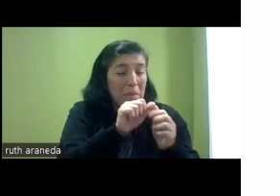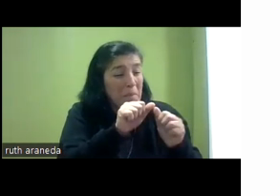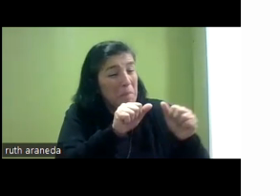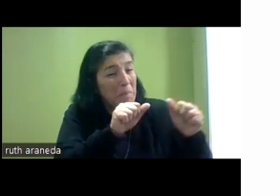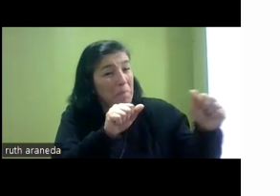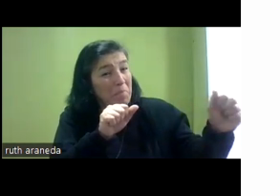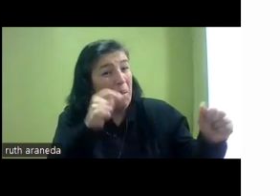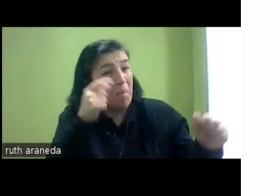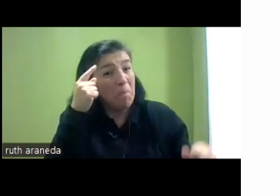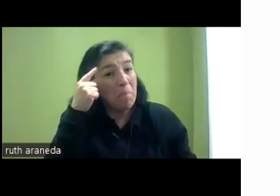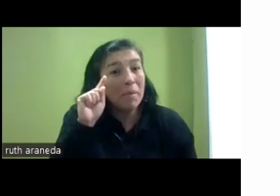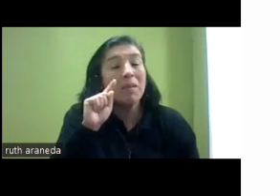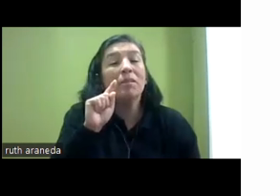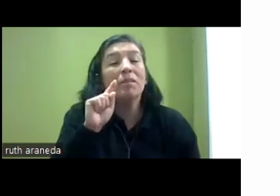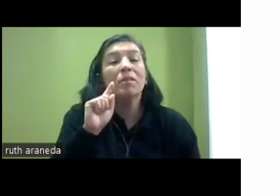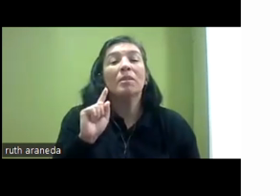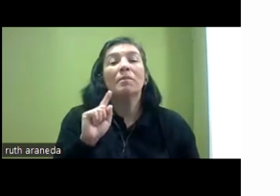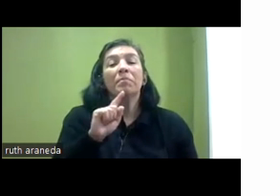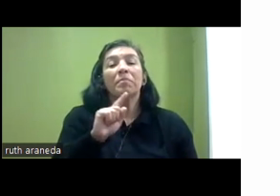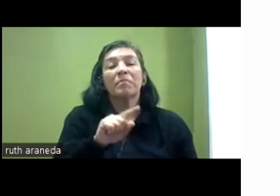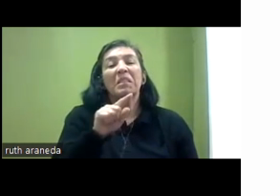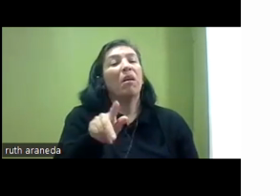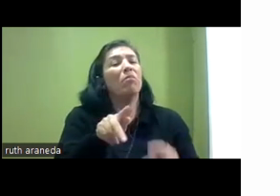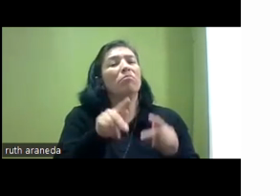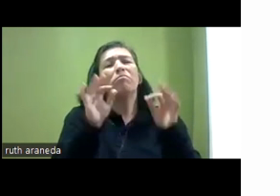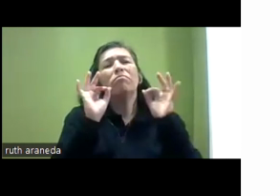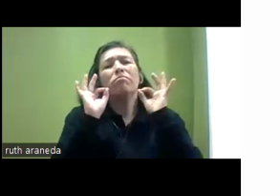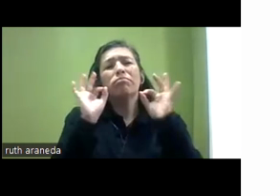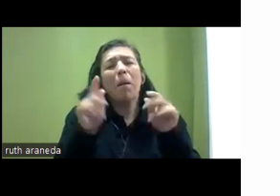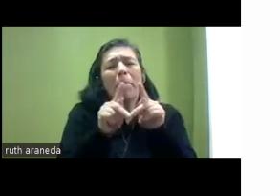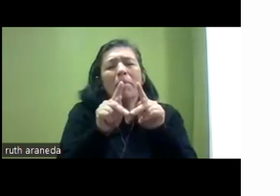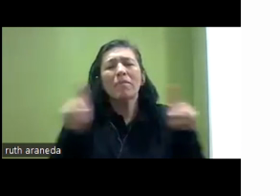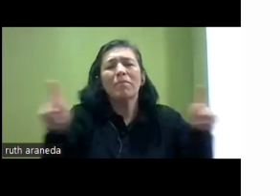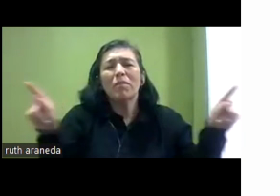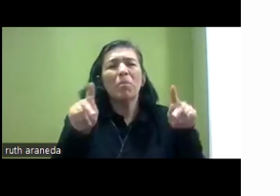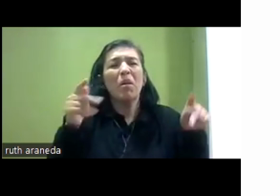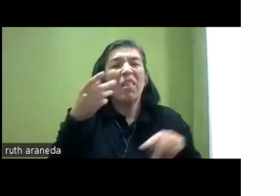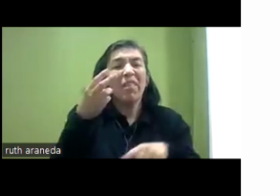es una distancia perfectamente